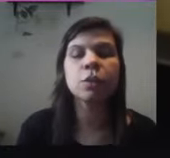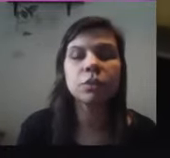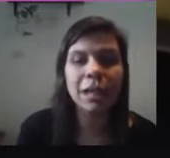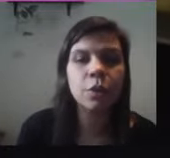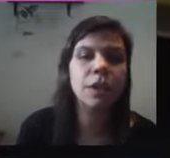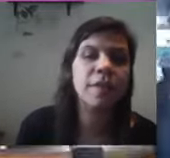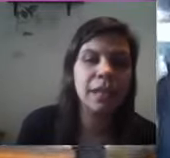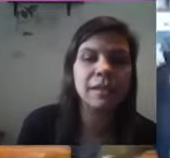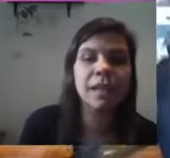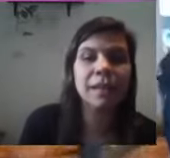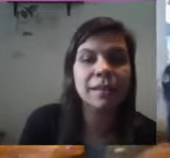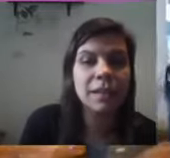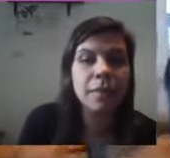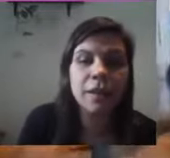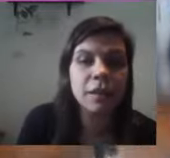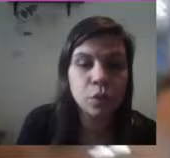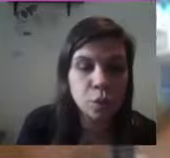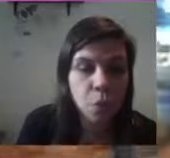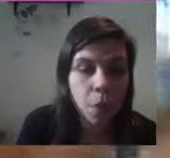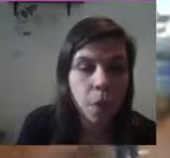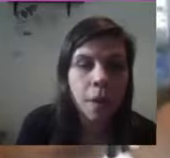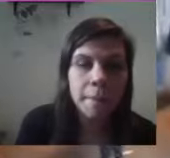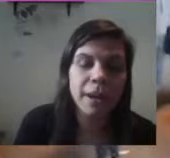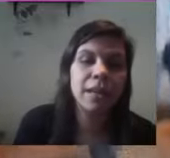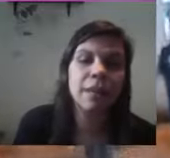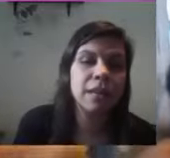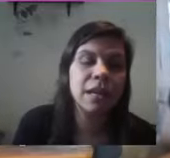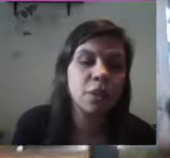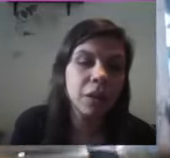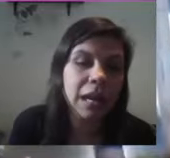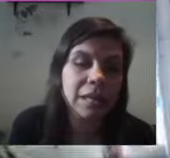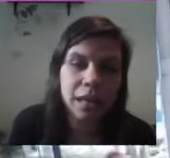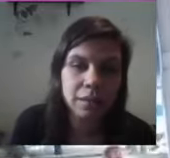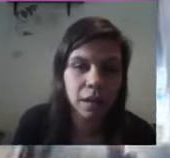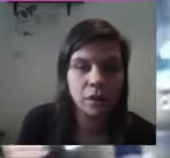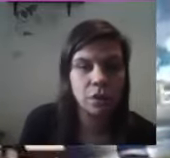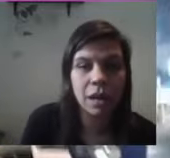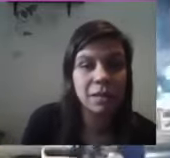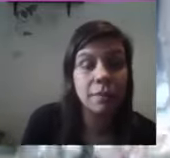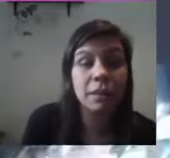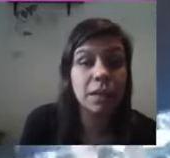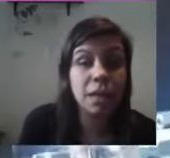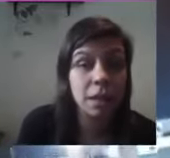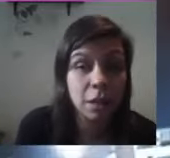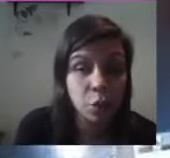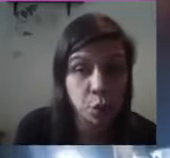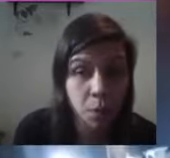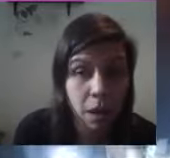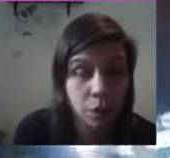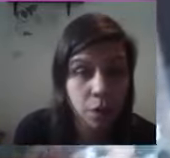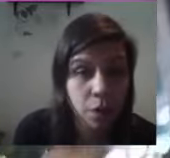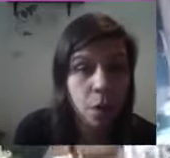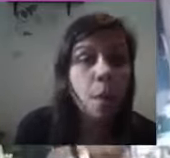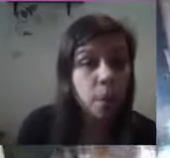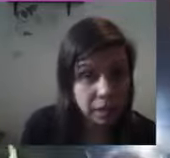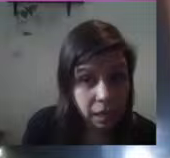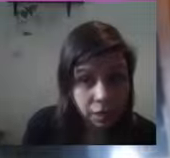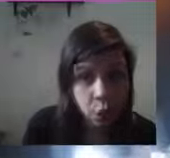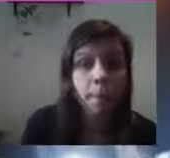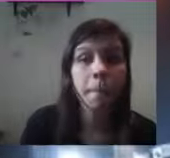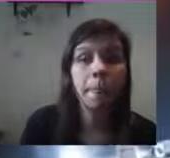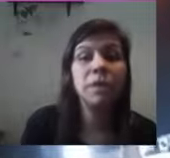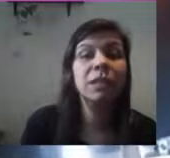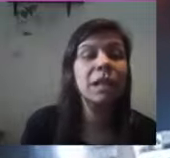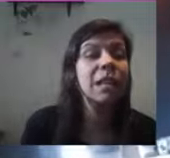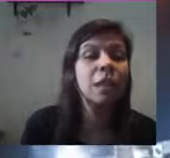importante contar con evidencia que sirva de insumo para demandas nacionales e internacionales en materia de derechos humanos. Por